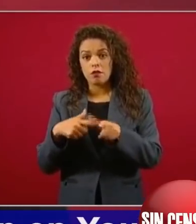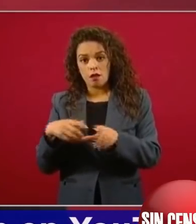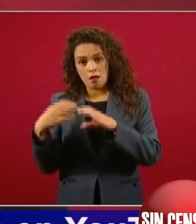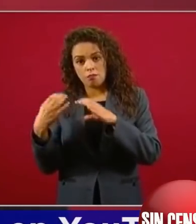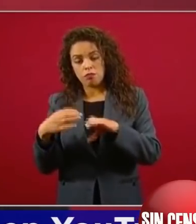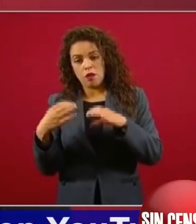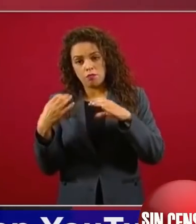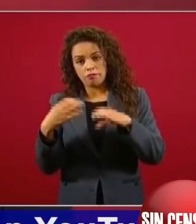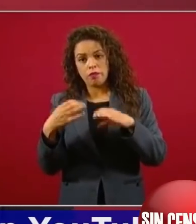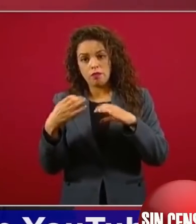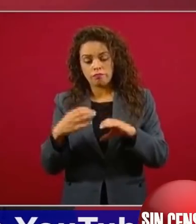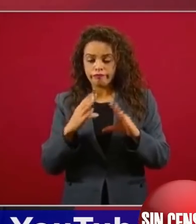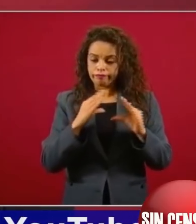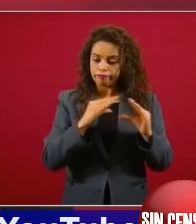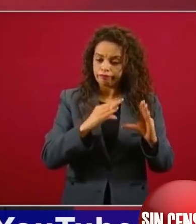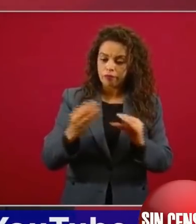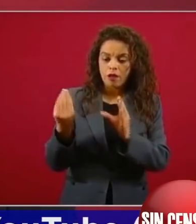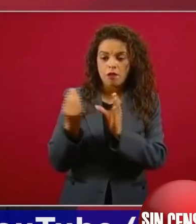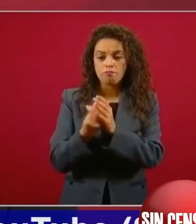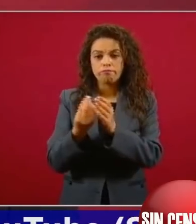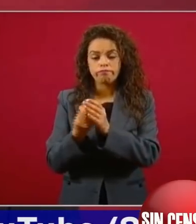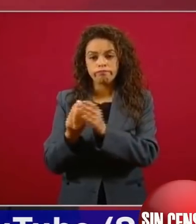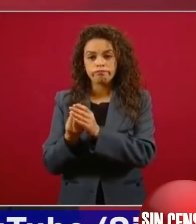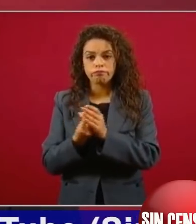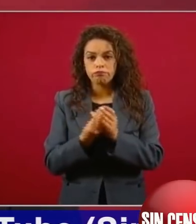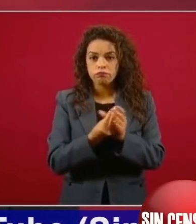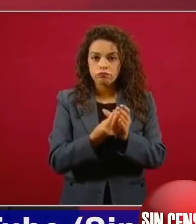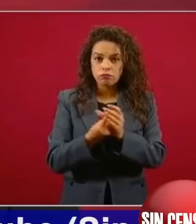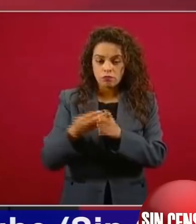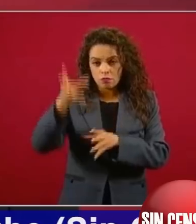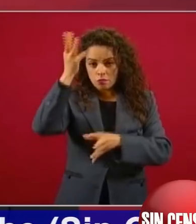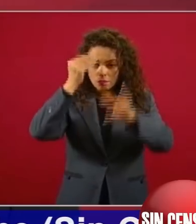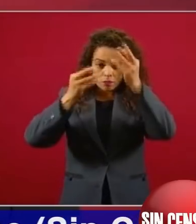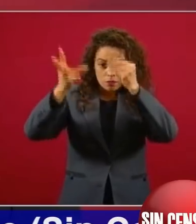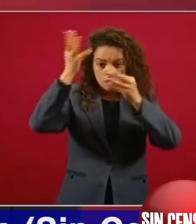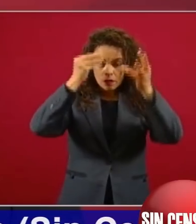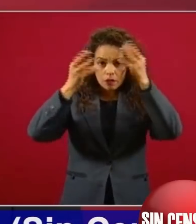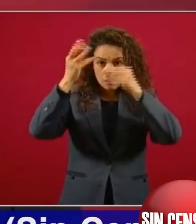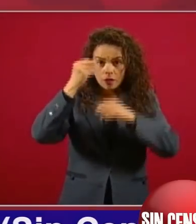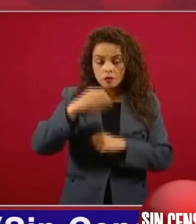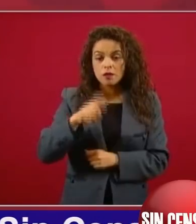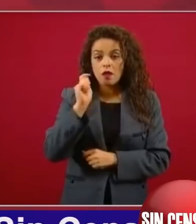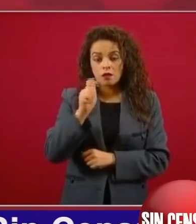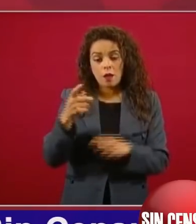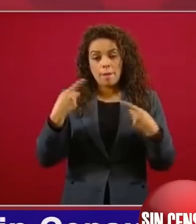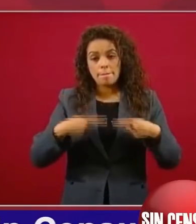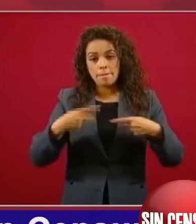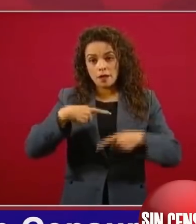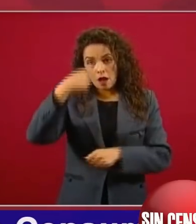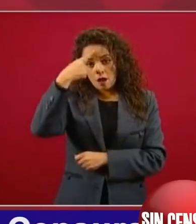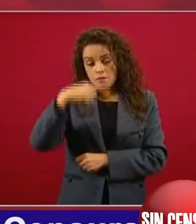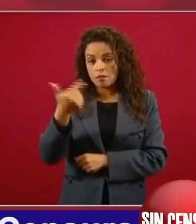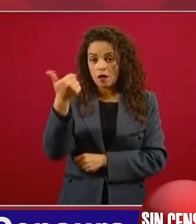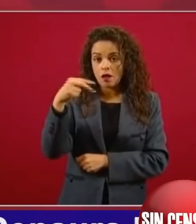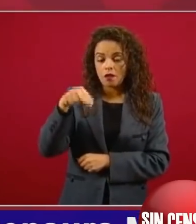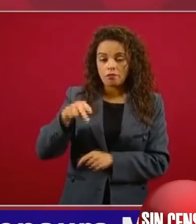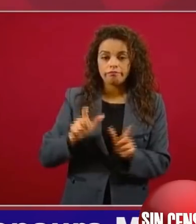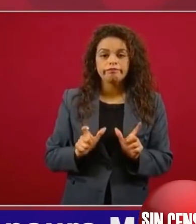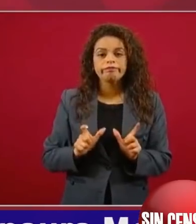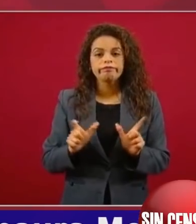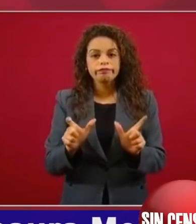formando, capacitando a elementos para la Guardia Nacional con el